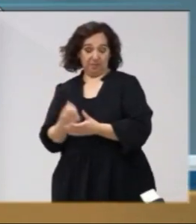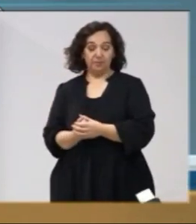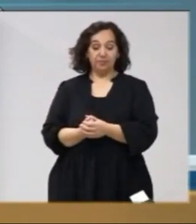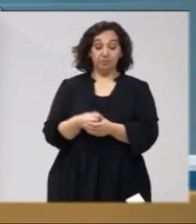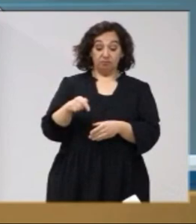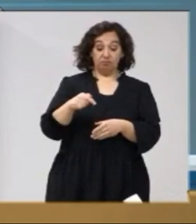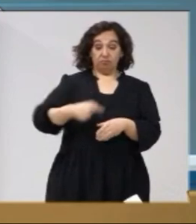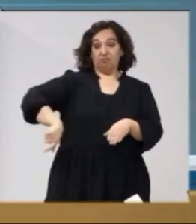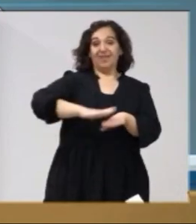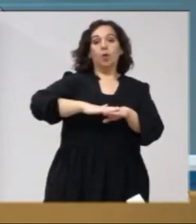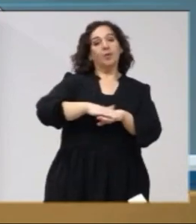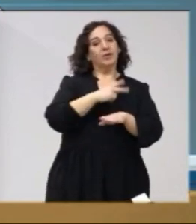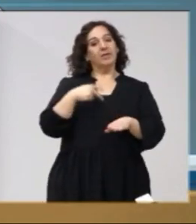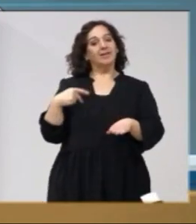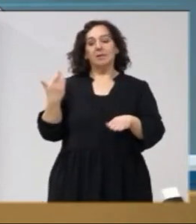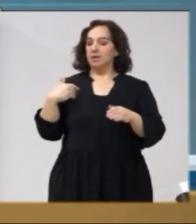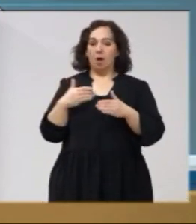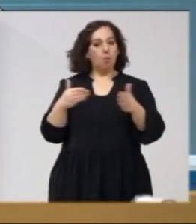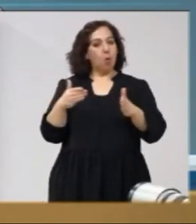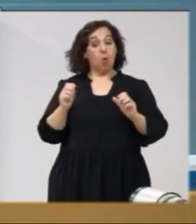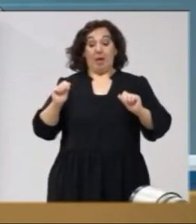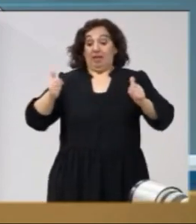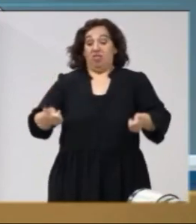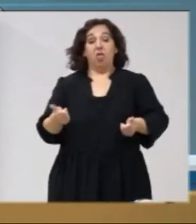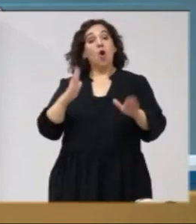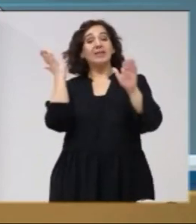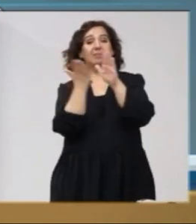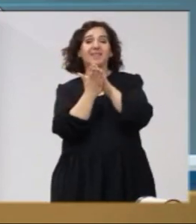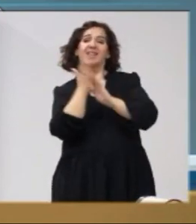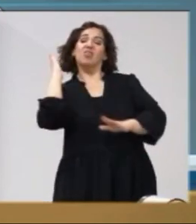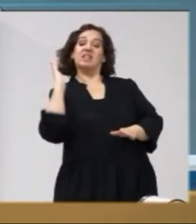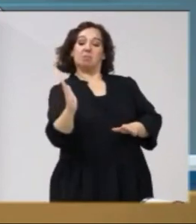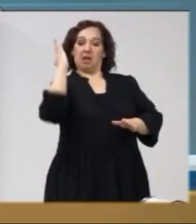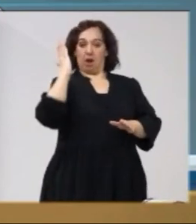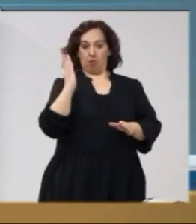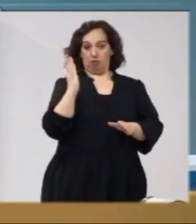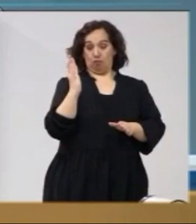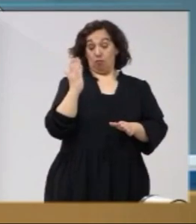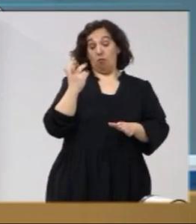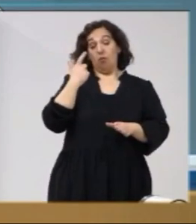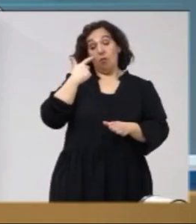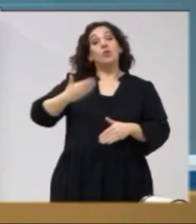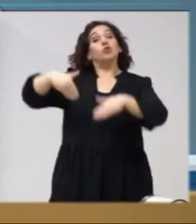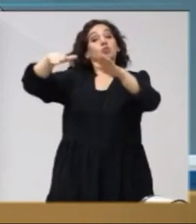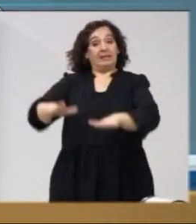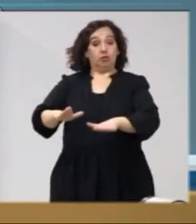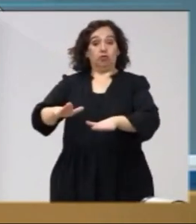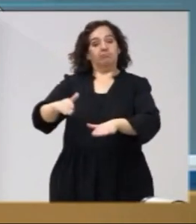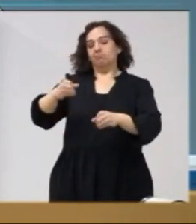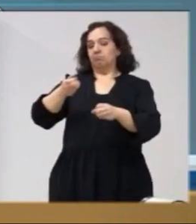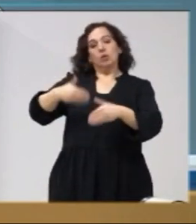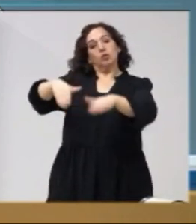Gobierno de Cantabria ha iniciado un expediente disciplinario para la suspensión de Miguel Ángel